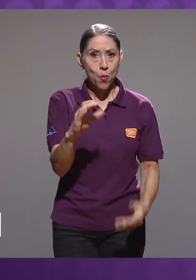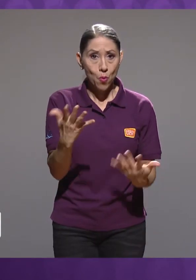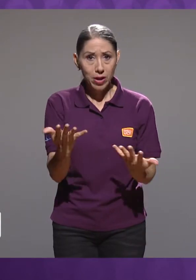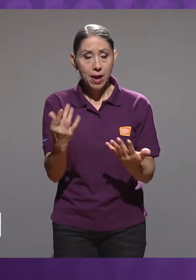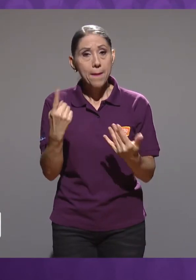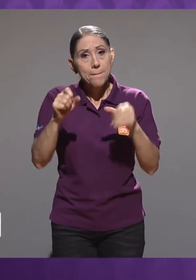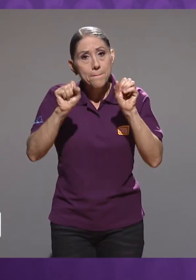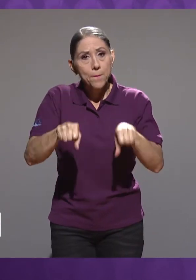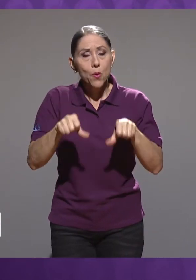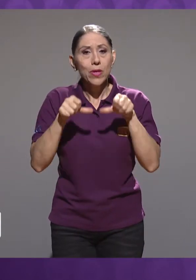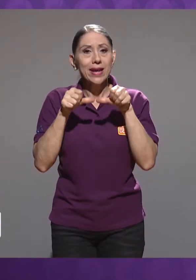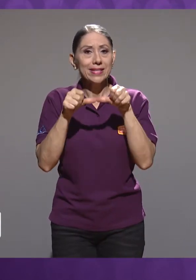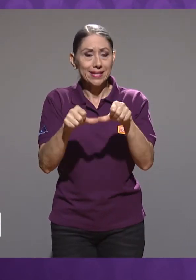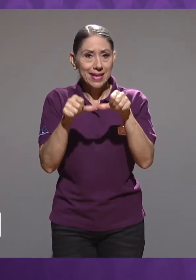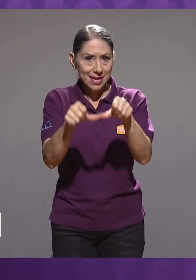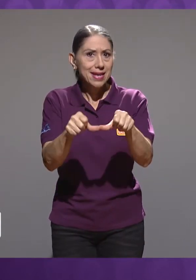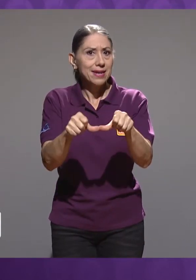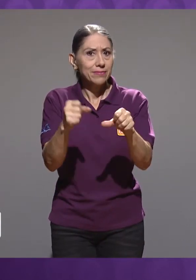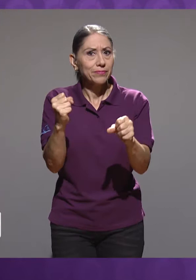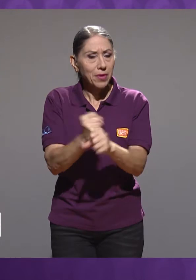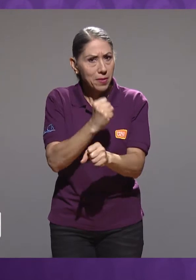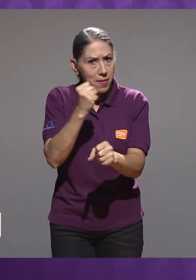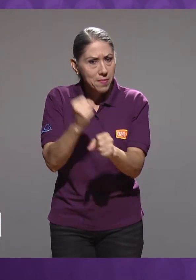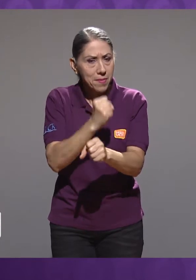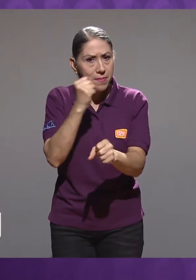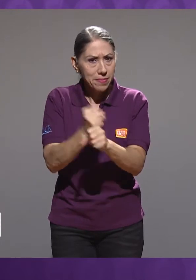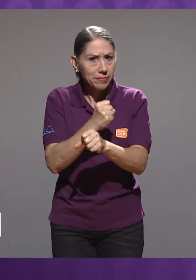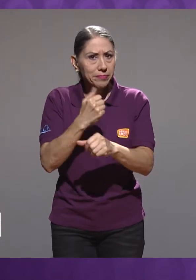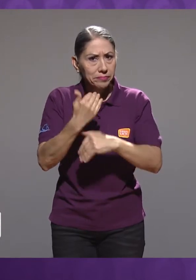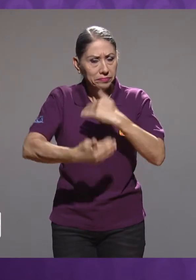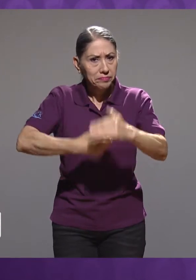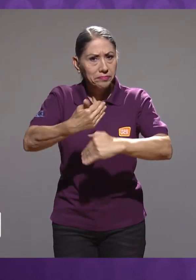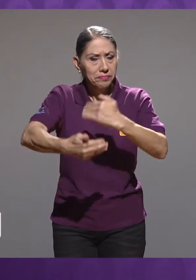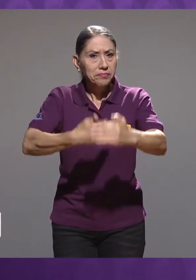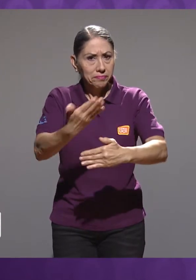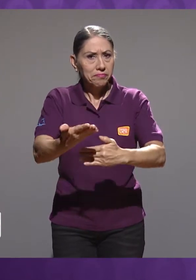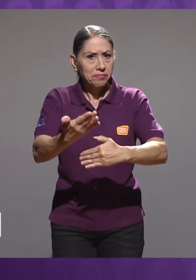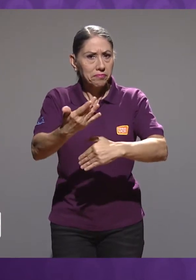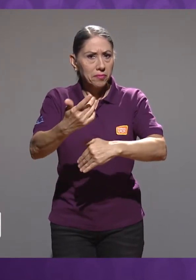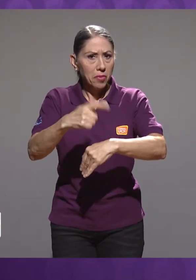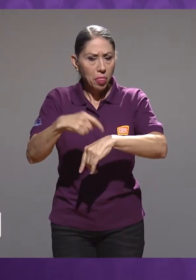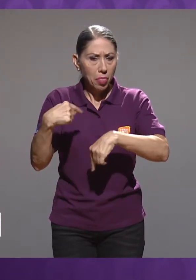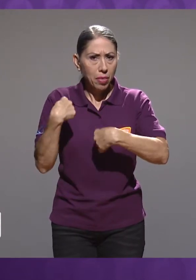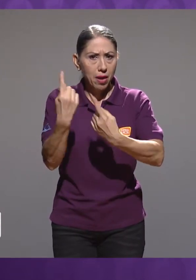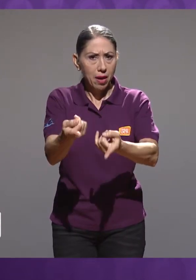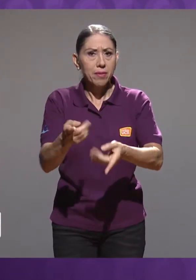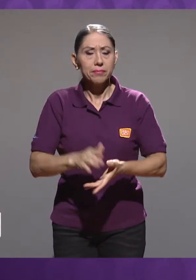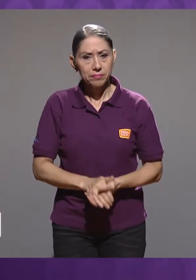presupuestariamente hablando, ¿verdad? Para poder seguir ejerciéndolas, ejecutándolas